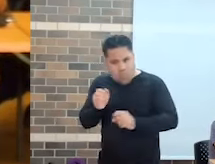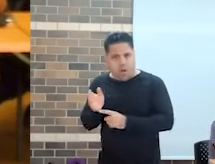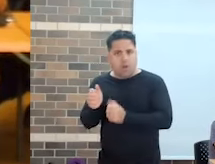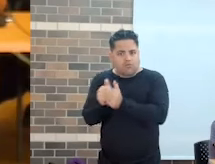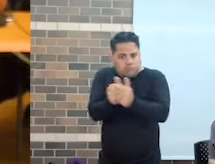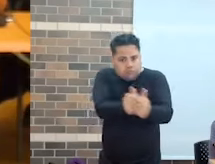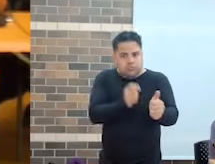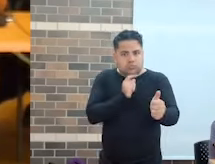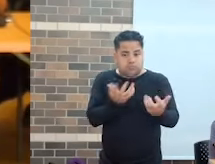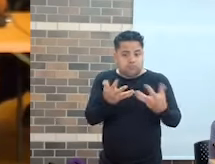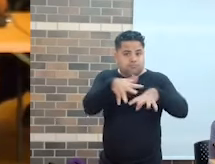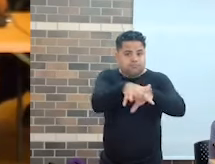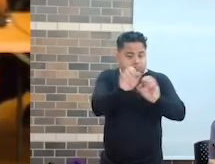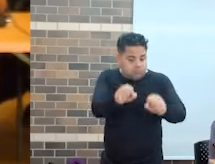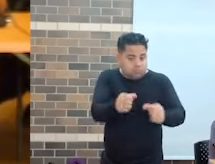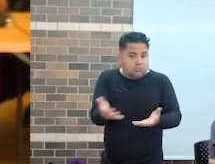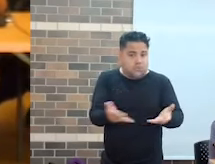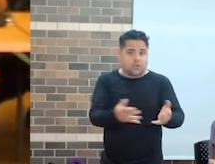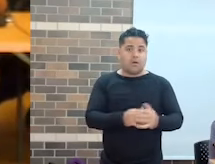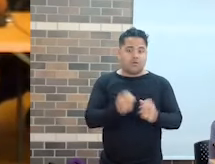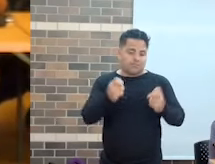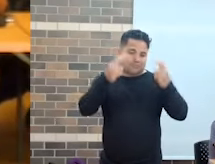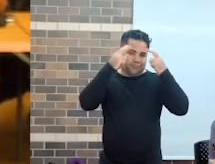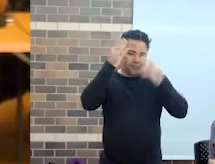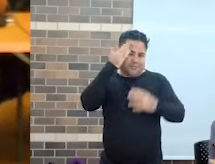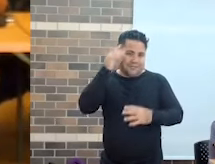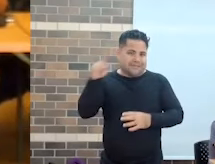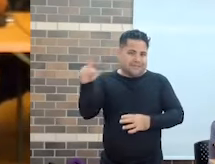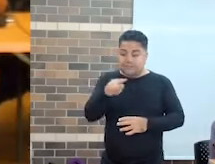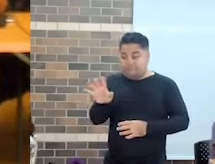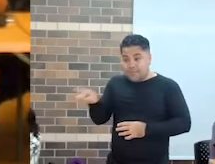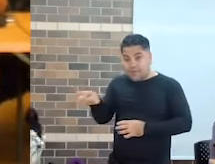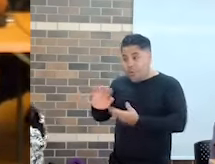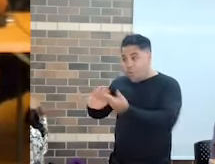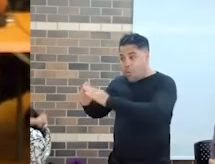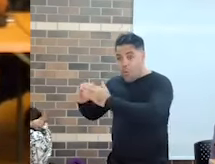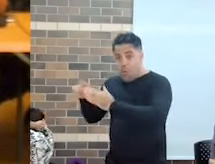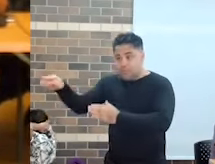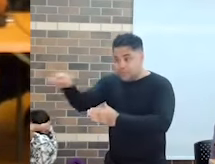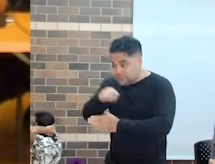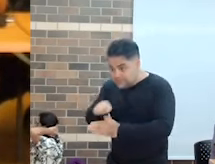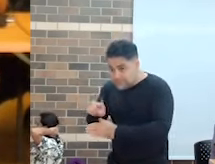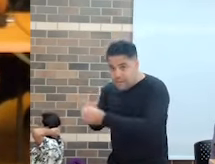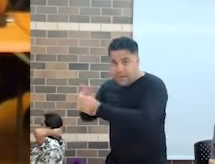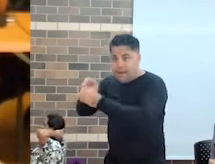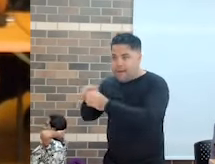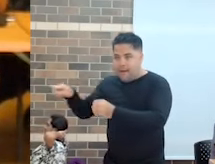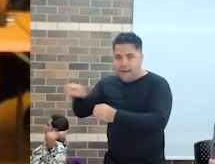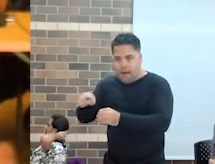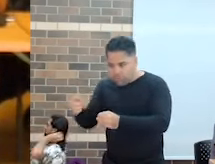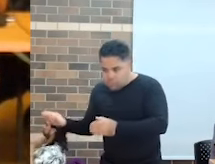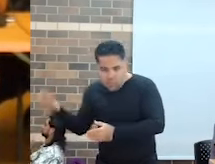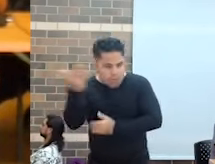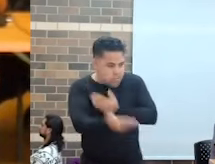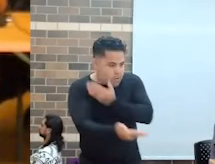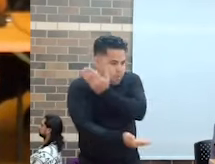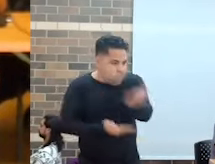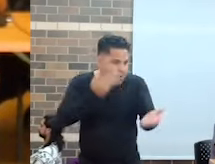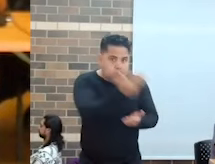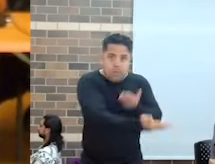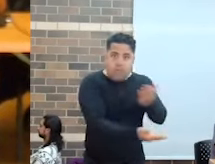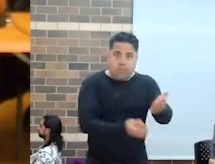y esta integración de estos saberes que las comunidades tenemos para aportar al buen vivir de la